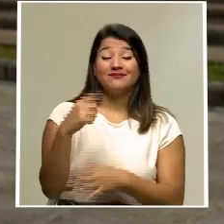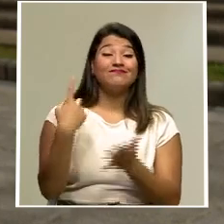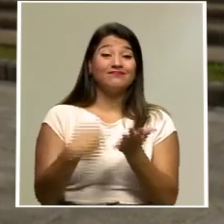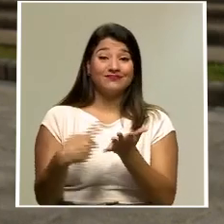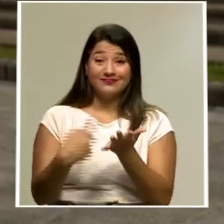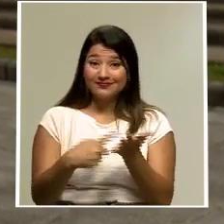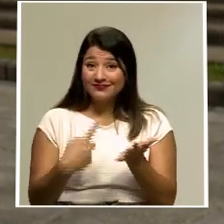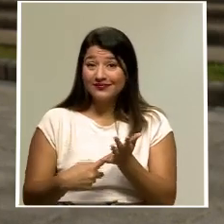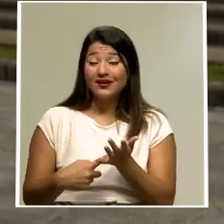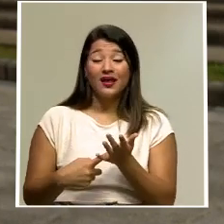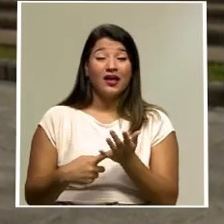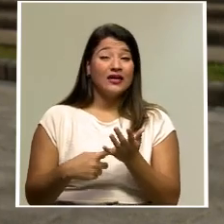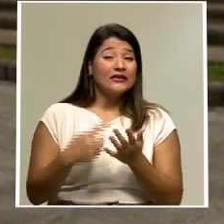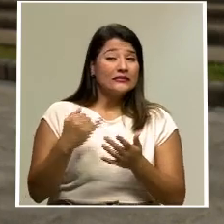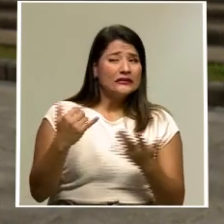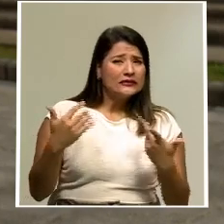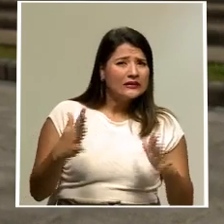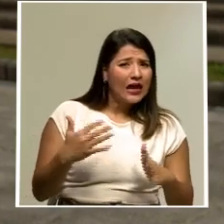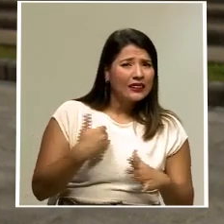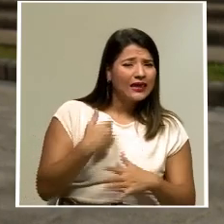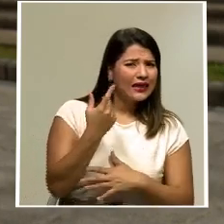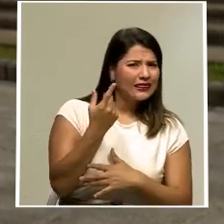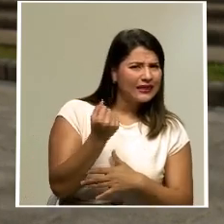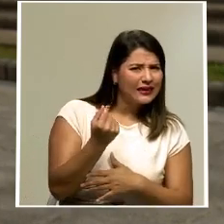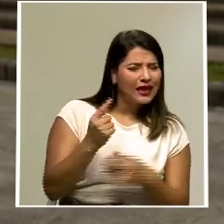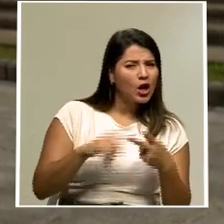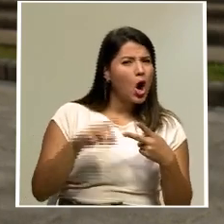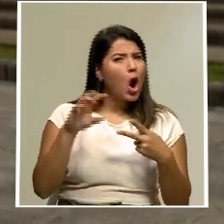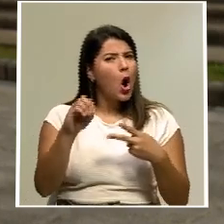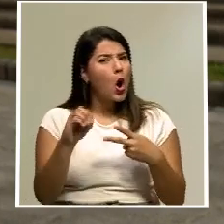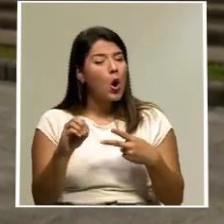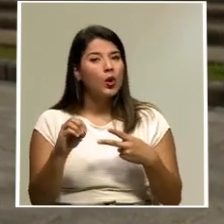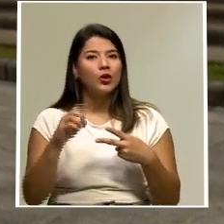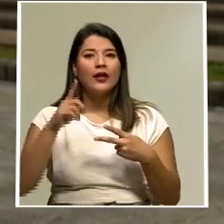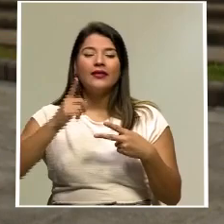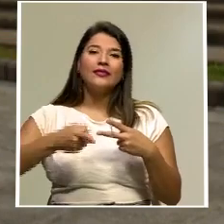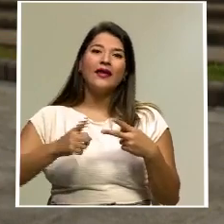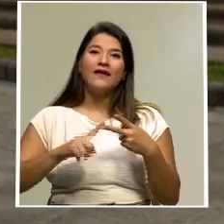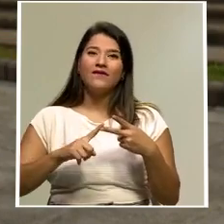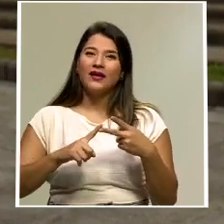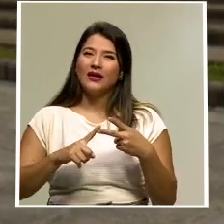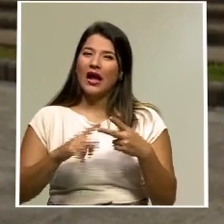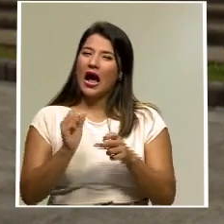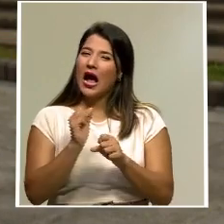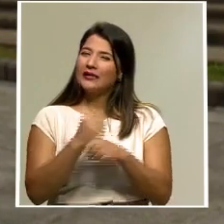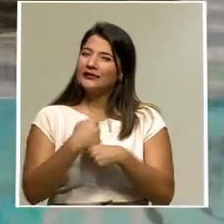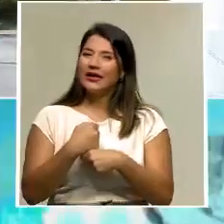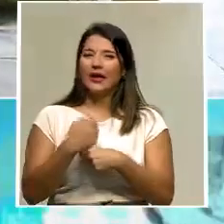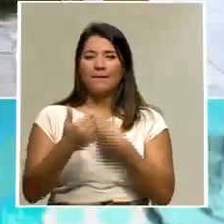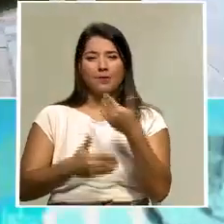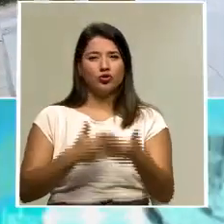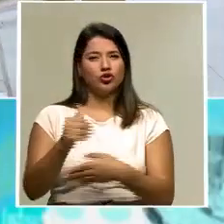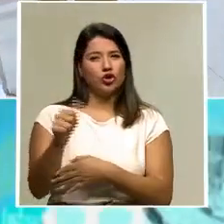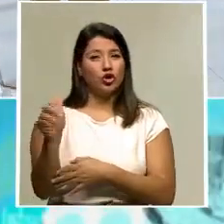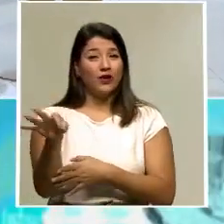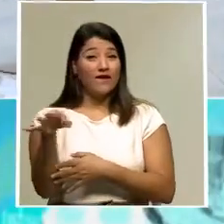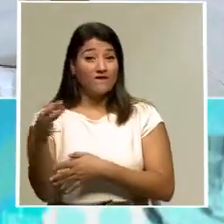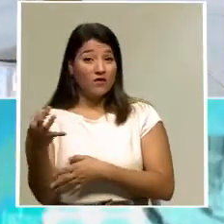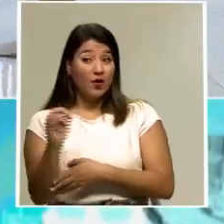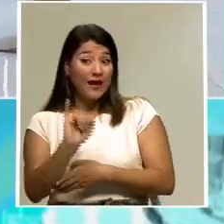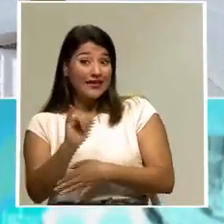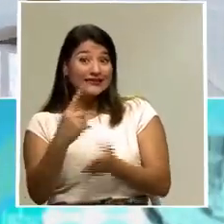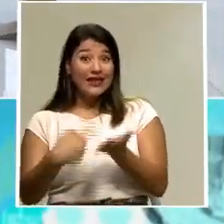dinero está ya o si debería implementarse de otra manera. Eso es parte de lo que los diputados,